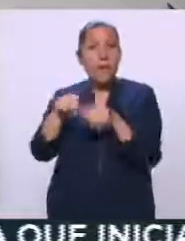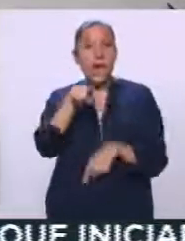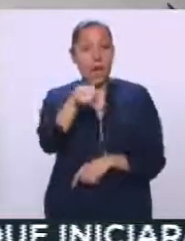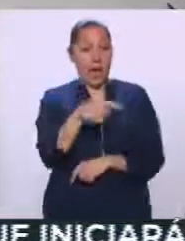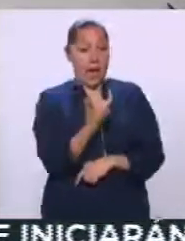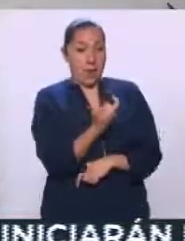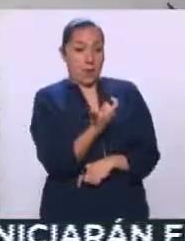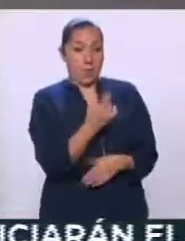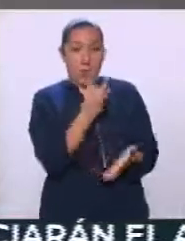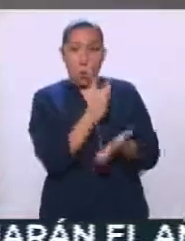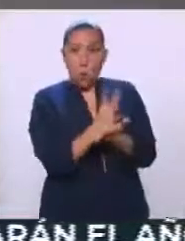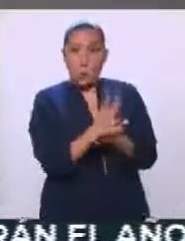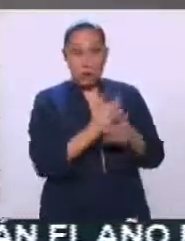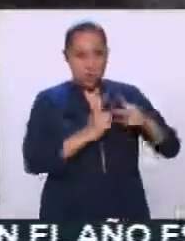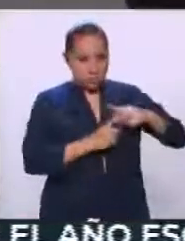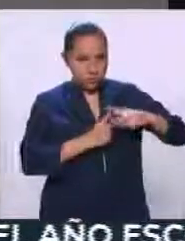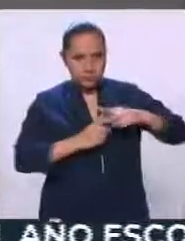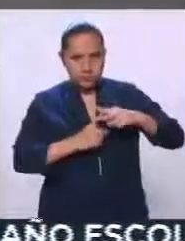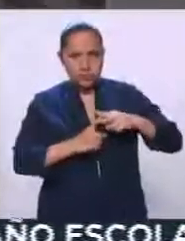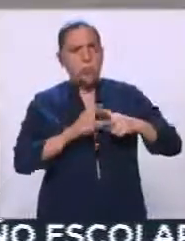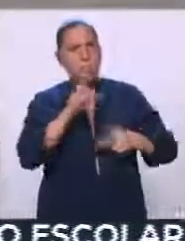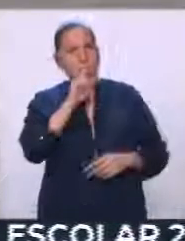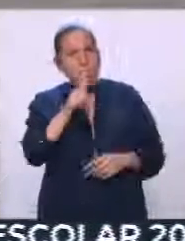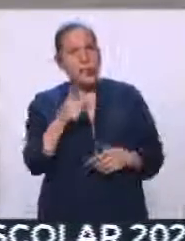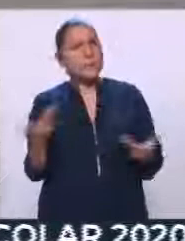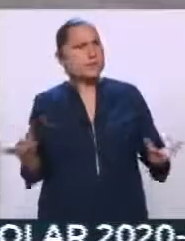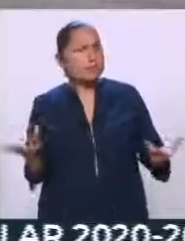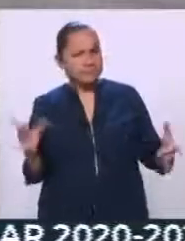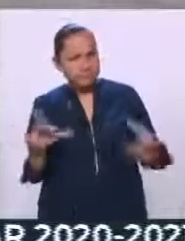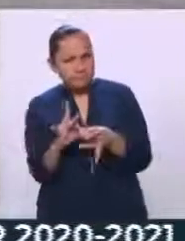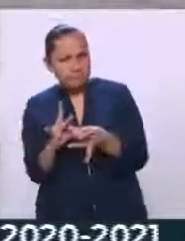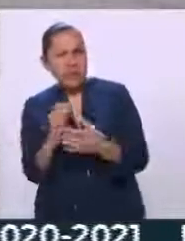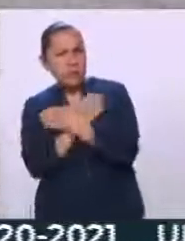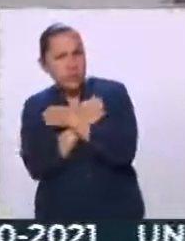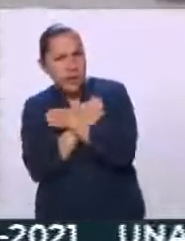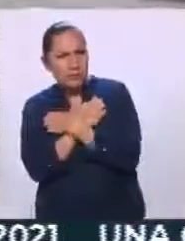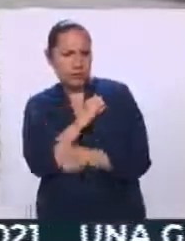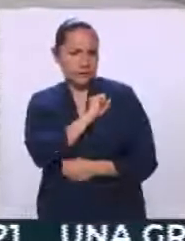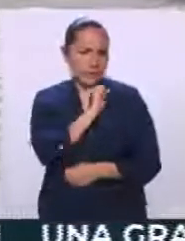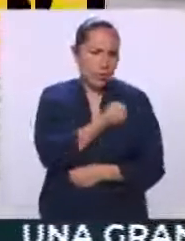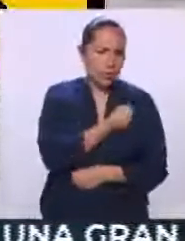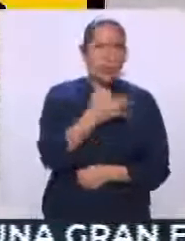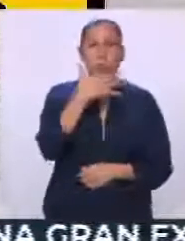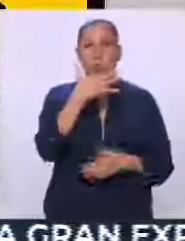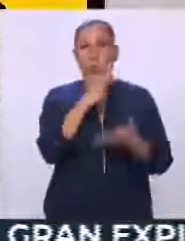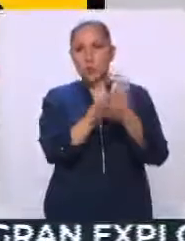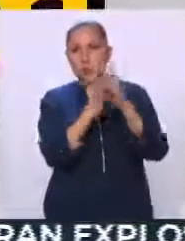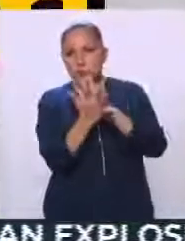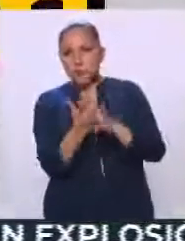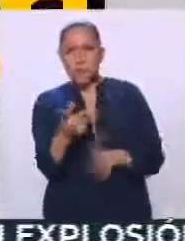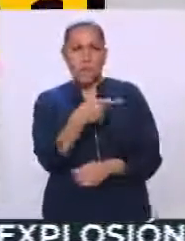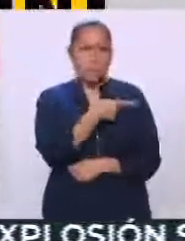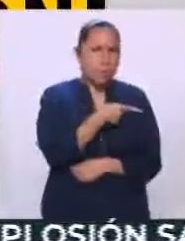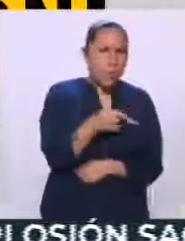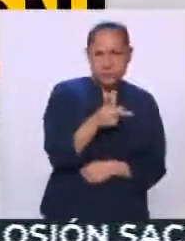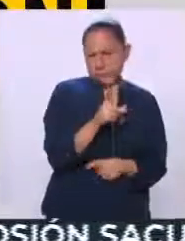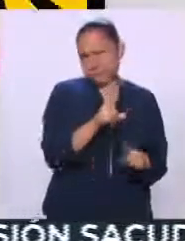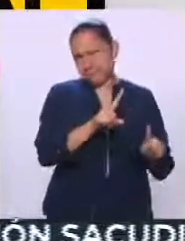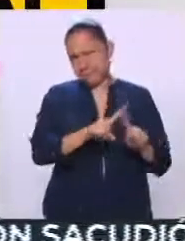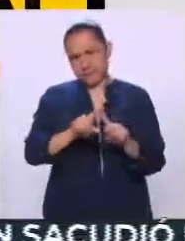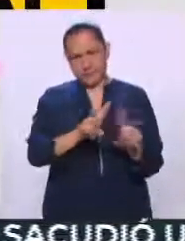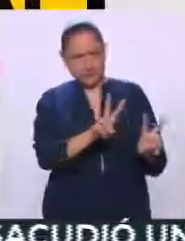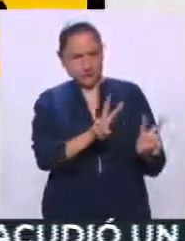también en otras dimensiones del bienestar, como la educación, salud, corrupción, pobreza, desigualdad, entre otros.